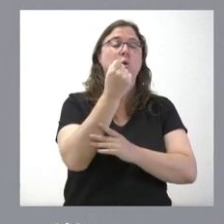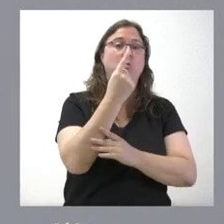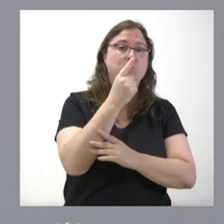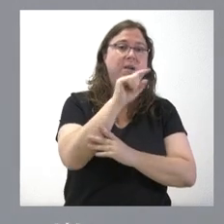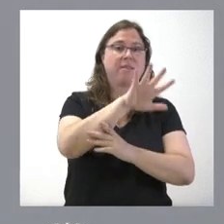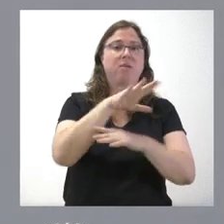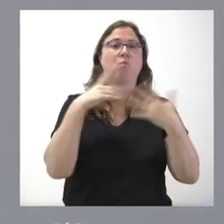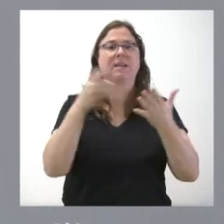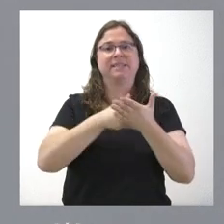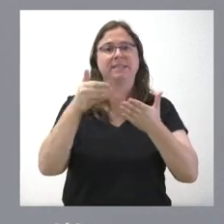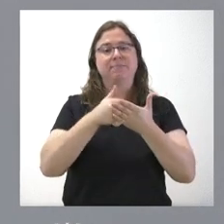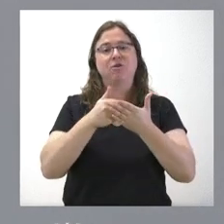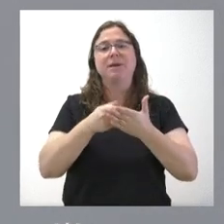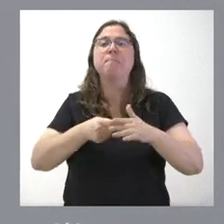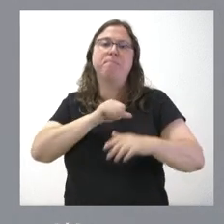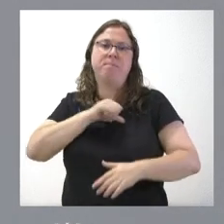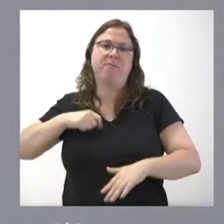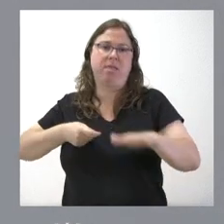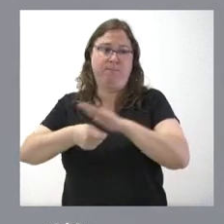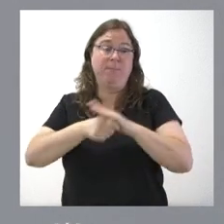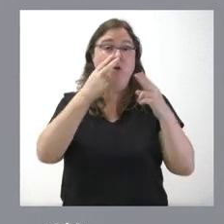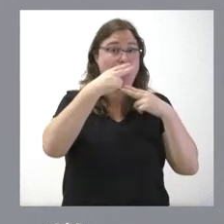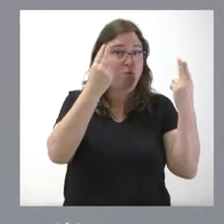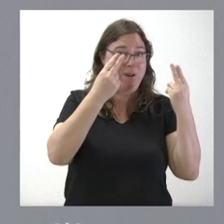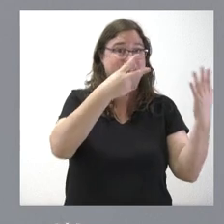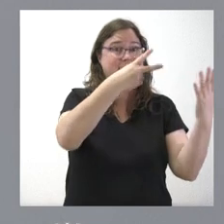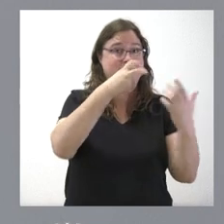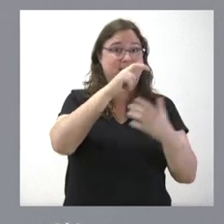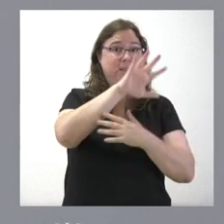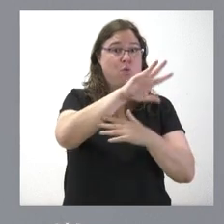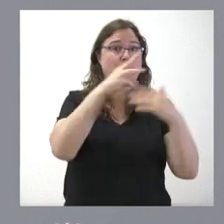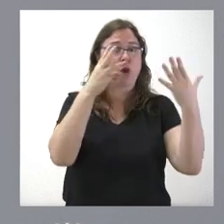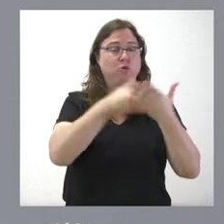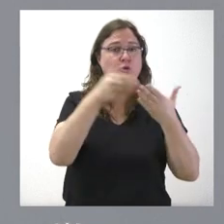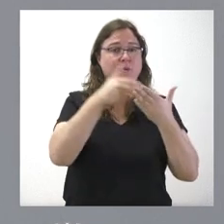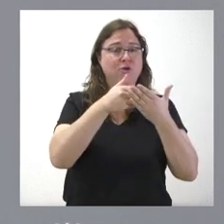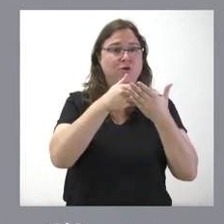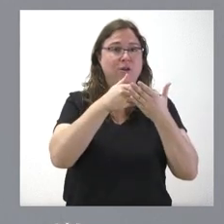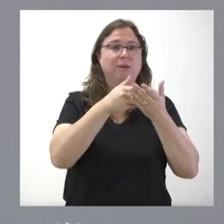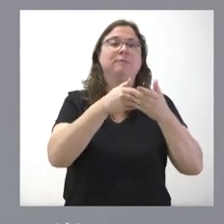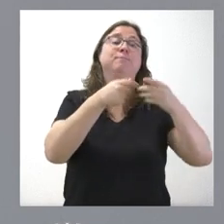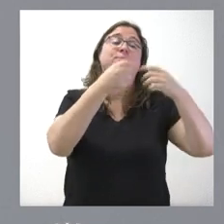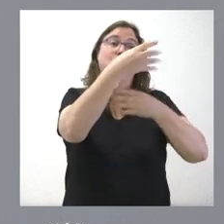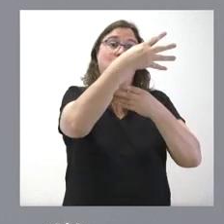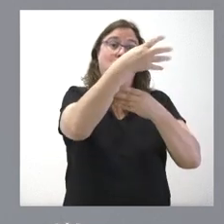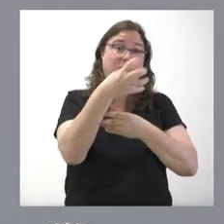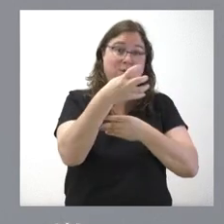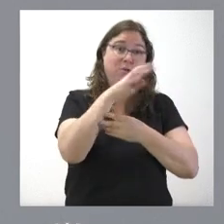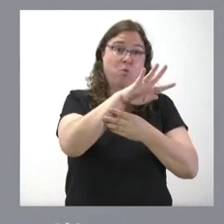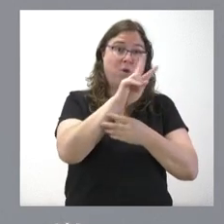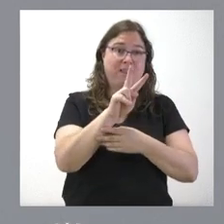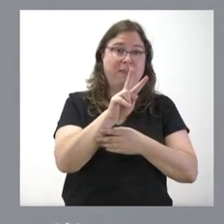millones es inversión Privada de la inversión pública esos 758 millones se dividen 442